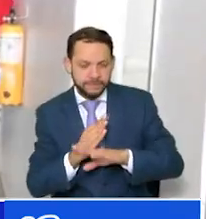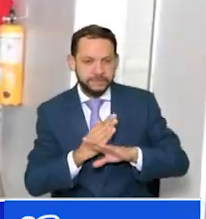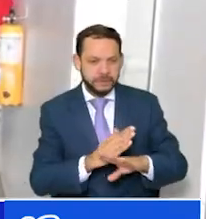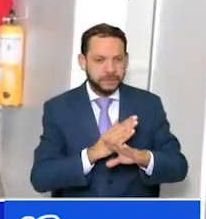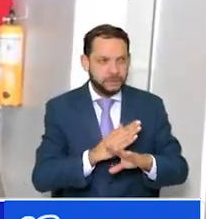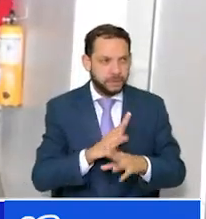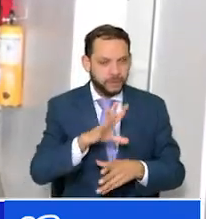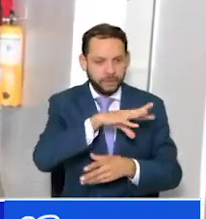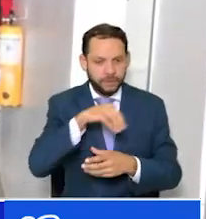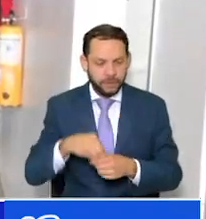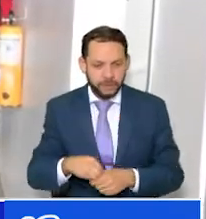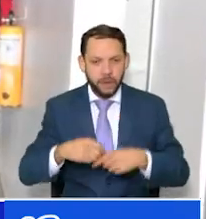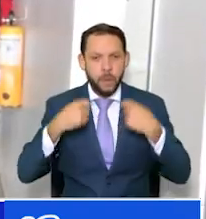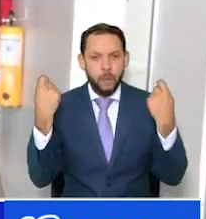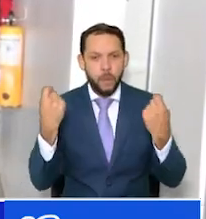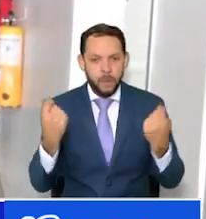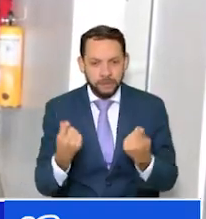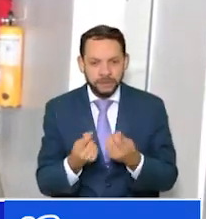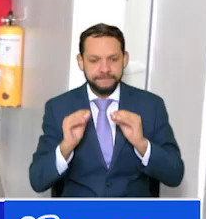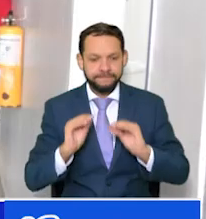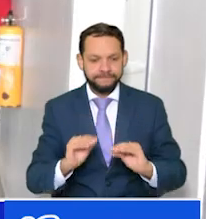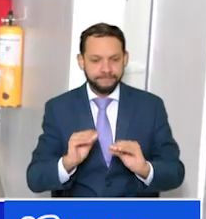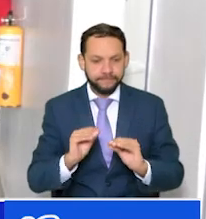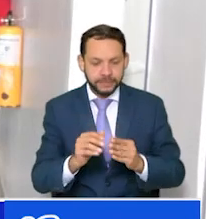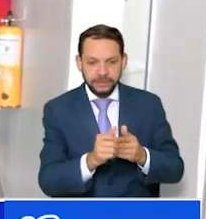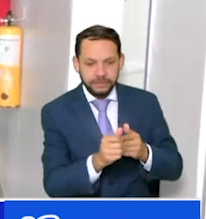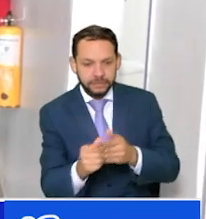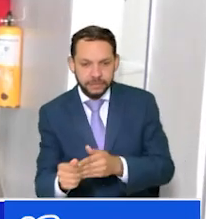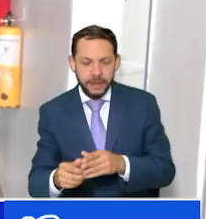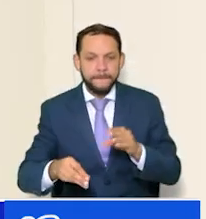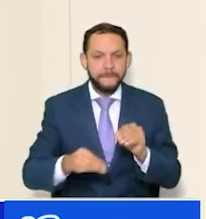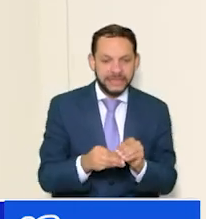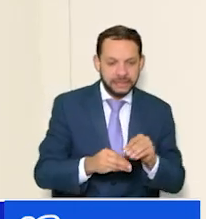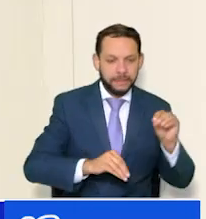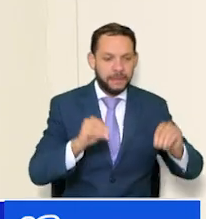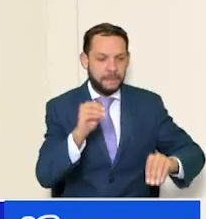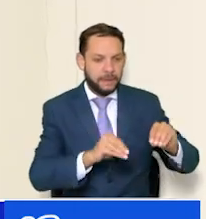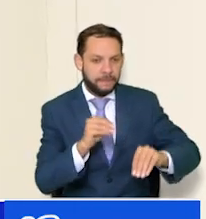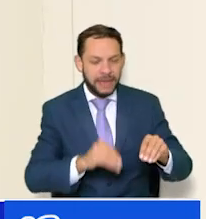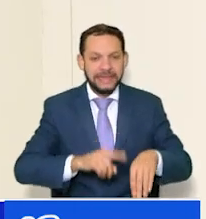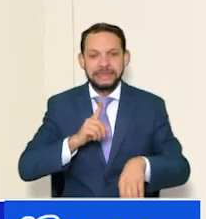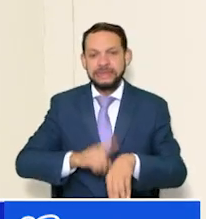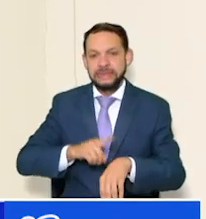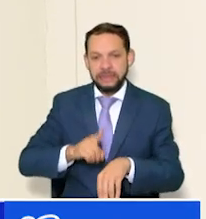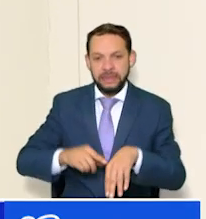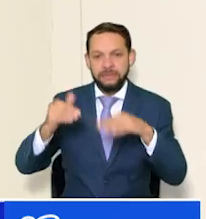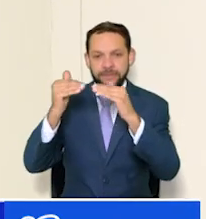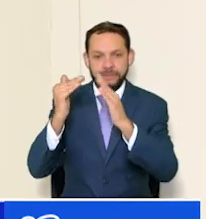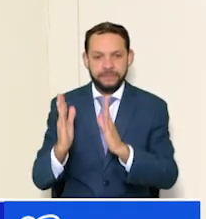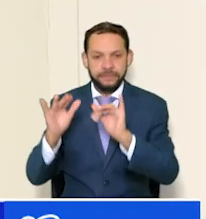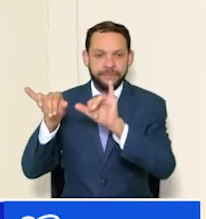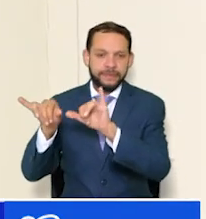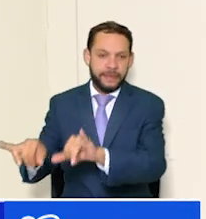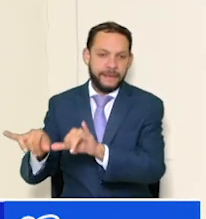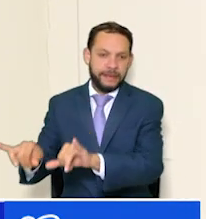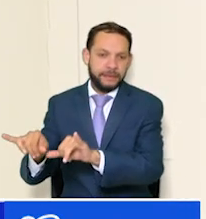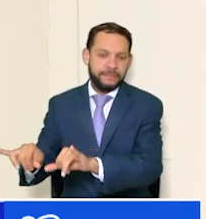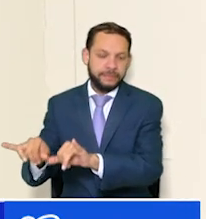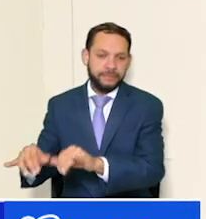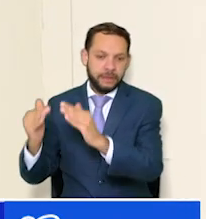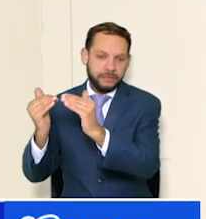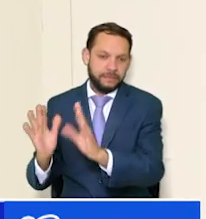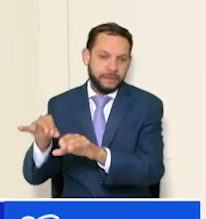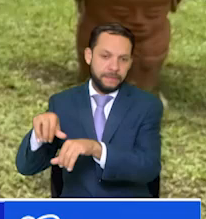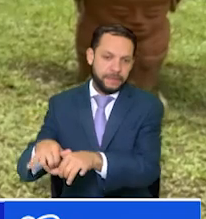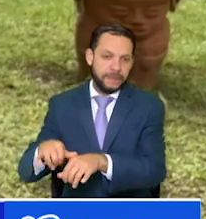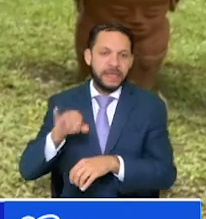incluyen ferias educativas en el parque Central fumigación y la imposición de un toque de queda a la fecha son más de 320 casos